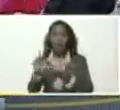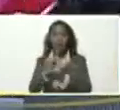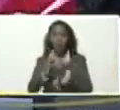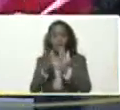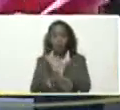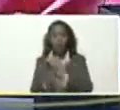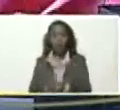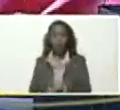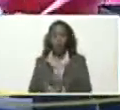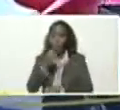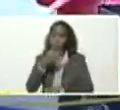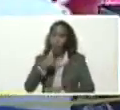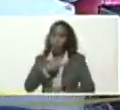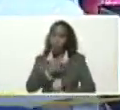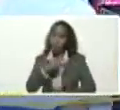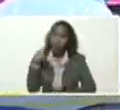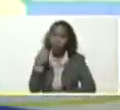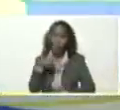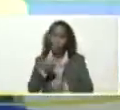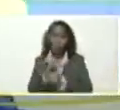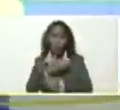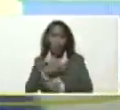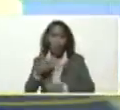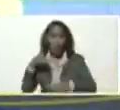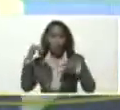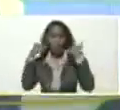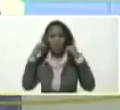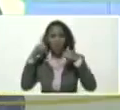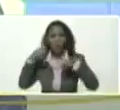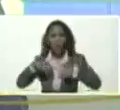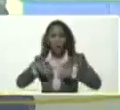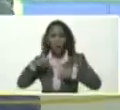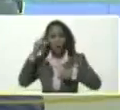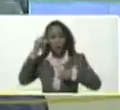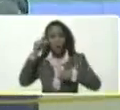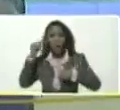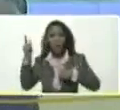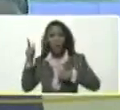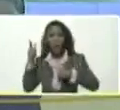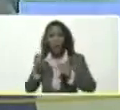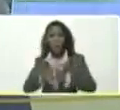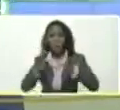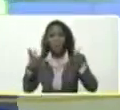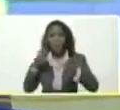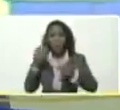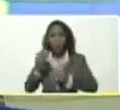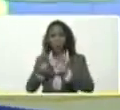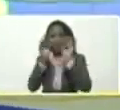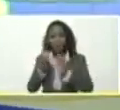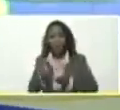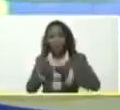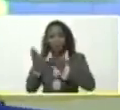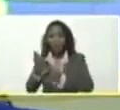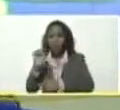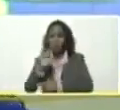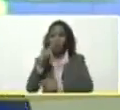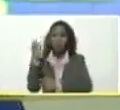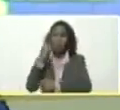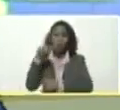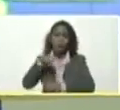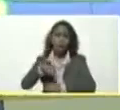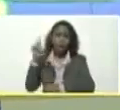Bueno, yo solo quiero celebrar estos días de bálsamo que le han regalado a ustedes, no solo a Caracas,